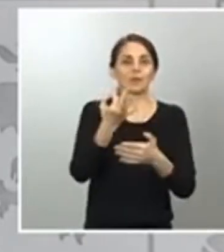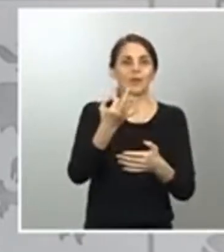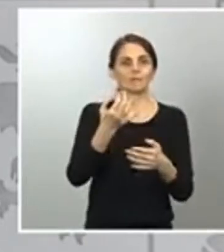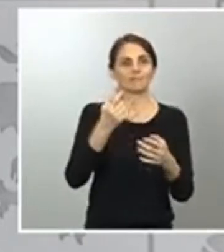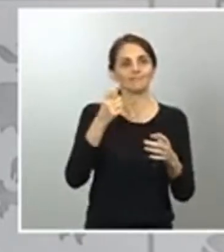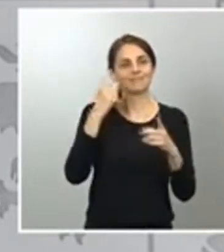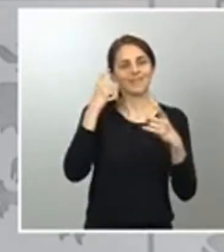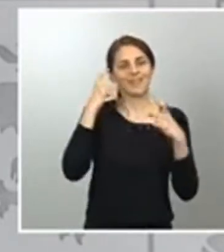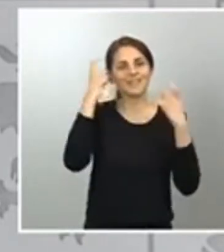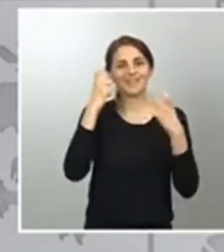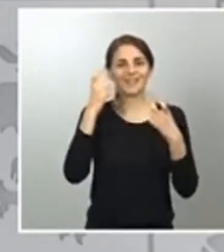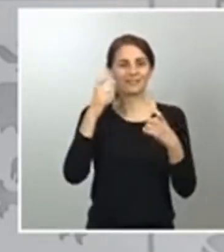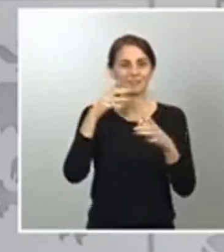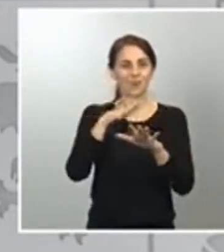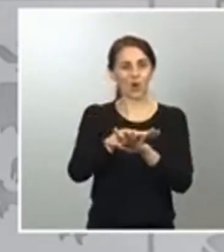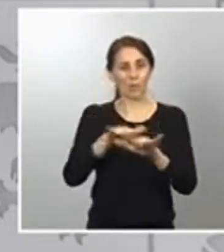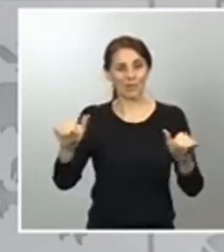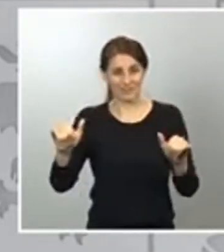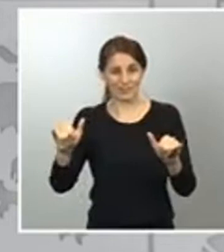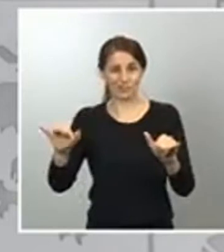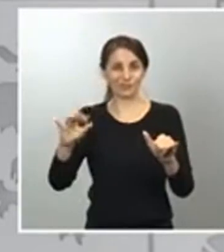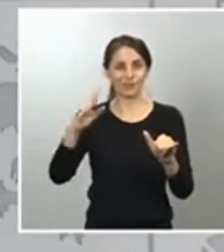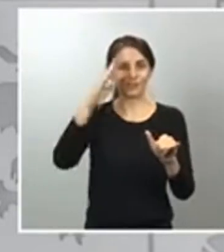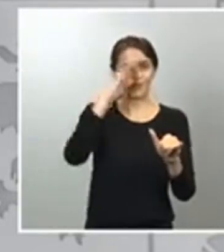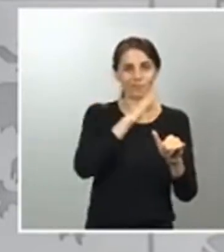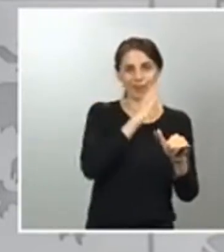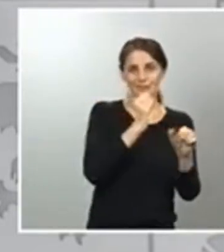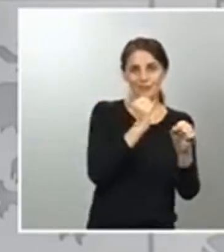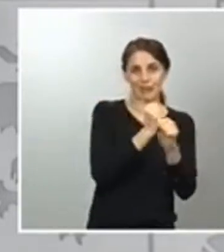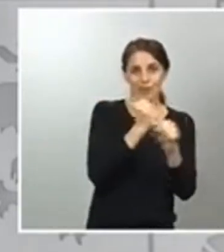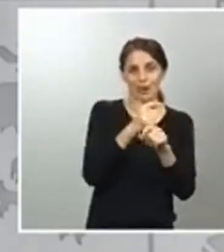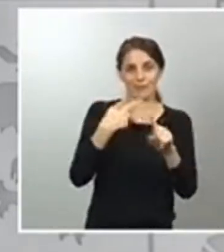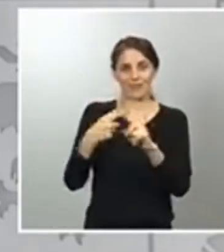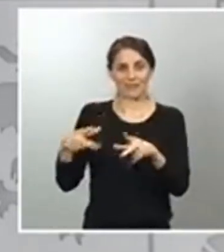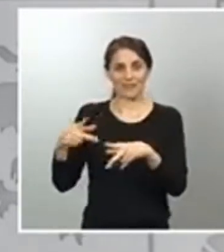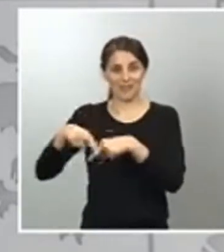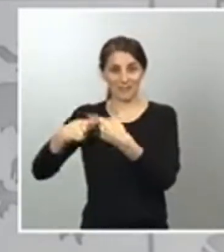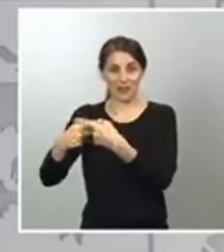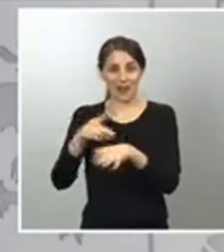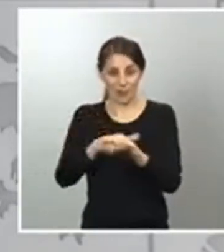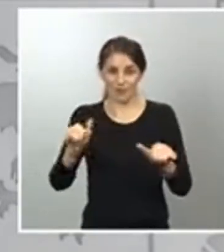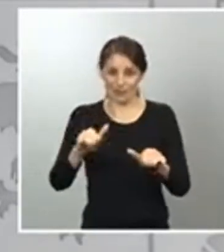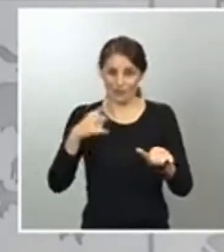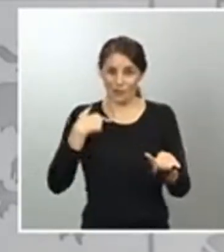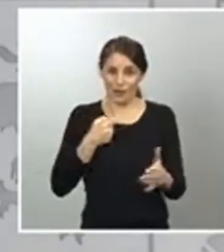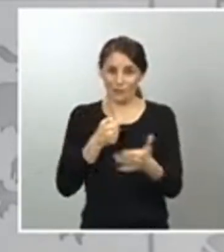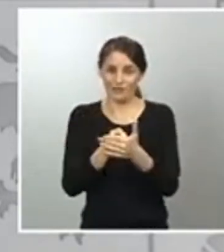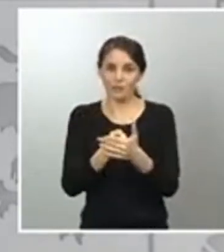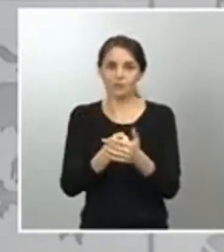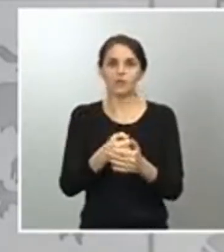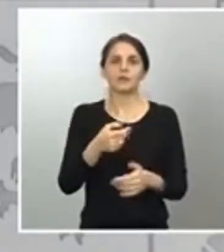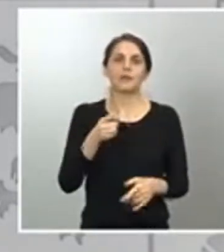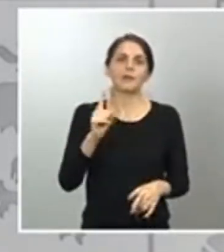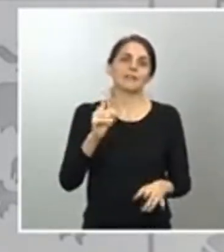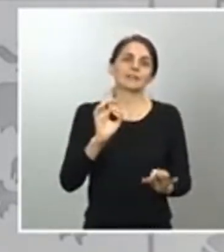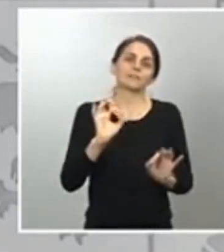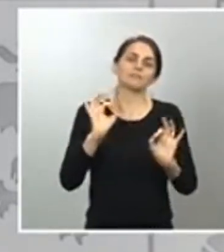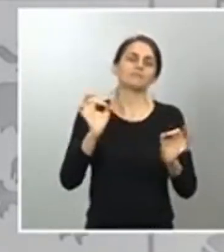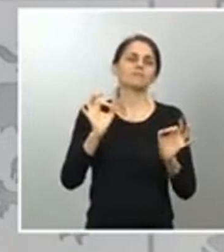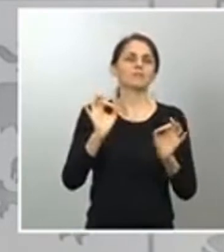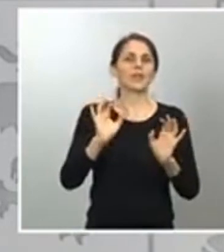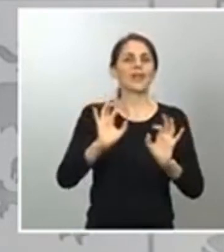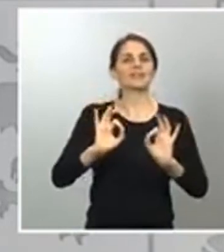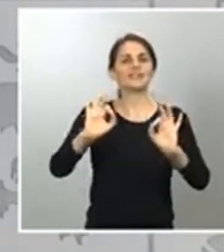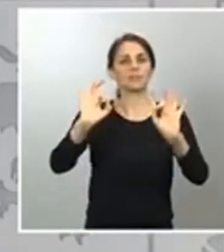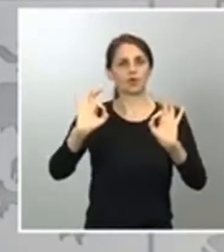madres de la vida laboral con la vida familiar. Y, en segundo lugar, lógicamente, vamos a establecer determinadas excepciones para que en la